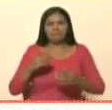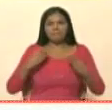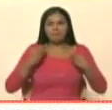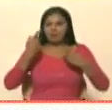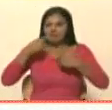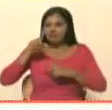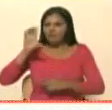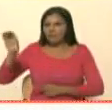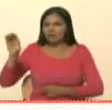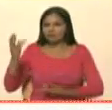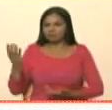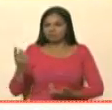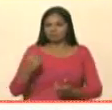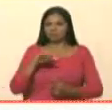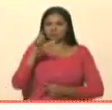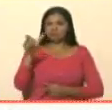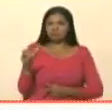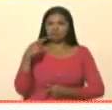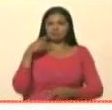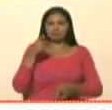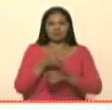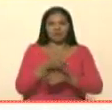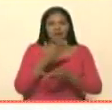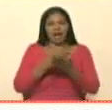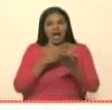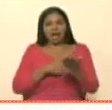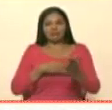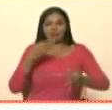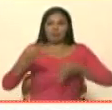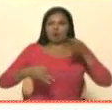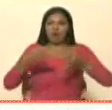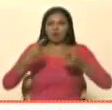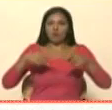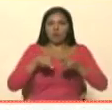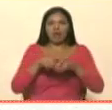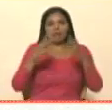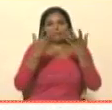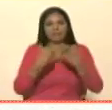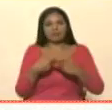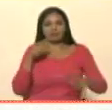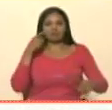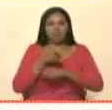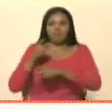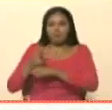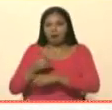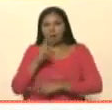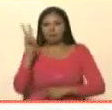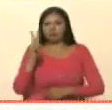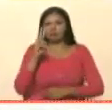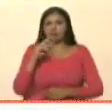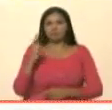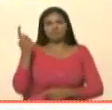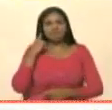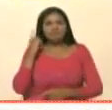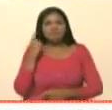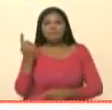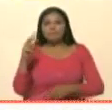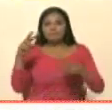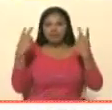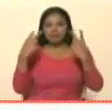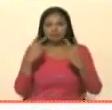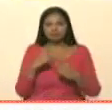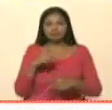Esa persona fue abogado de empresas transnacionales que han demandado a Venezuela. Oído.